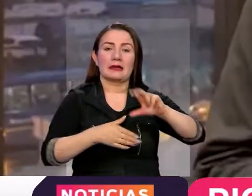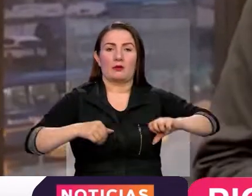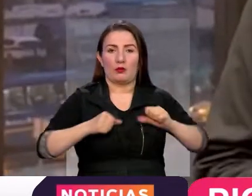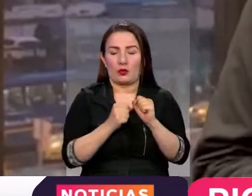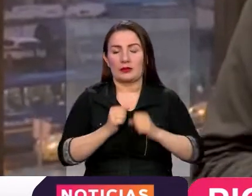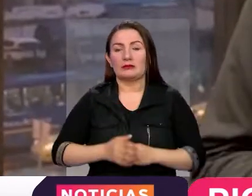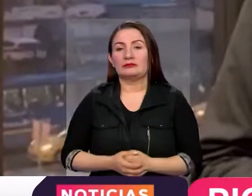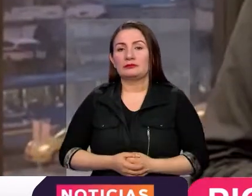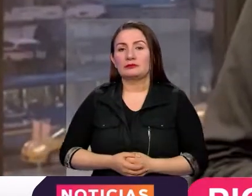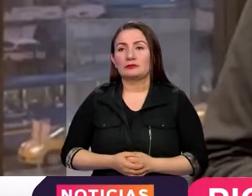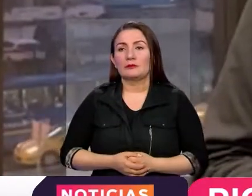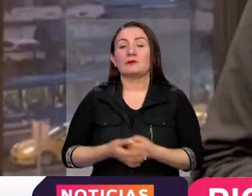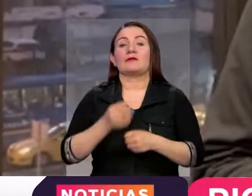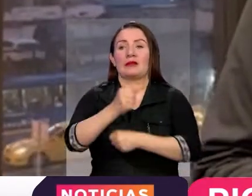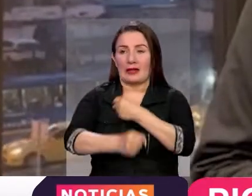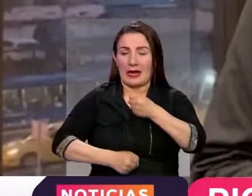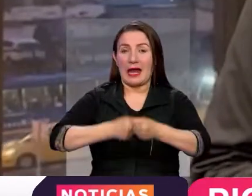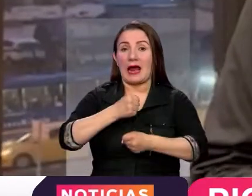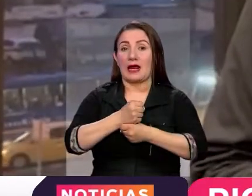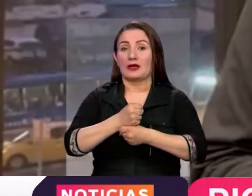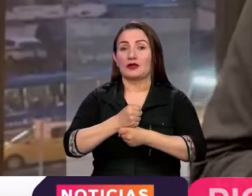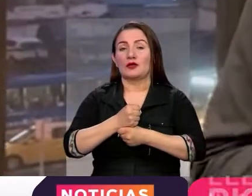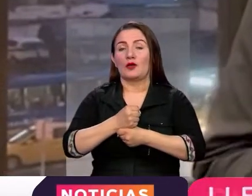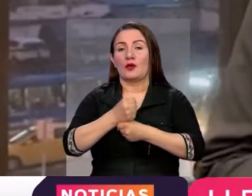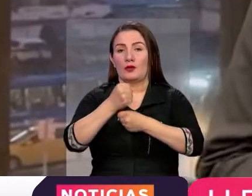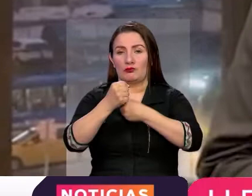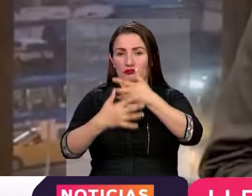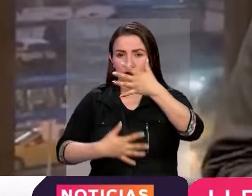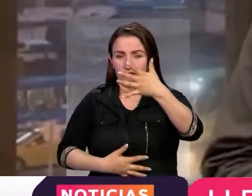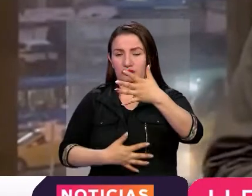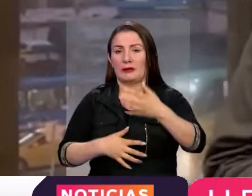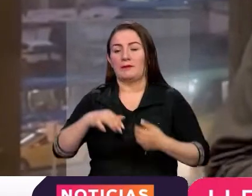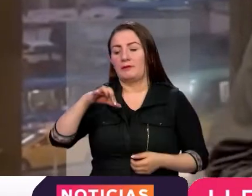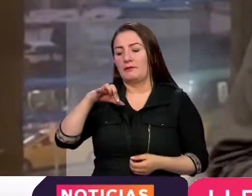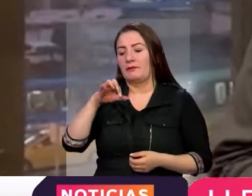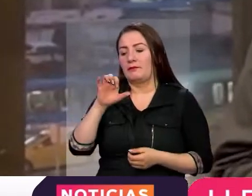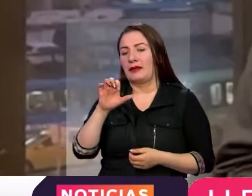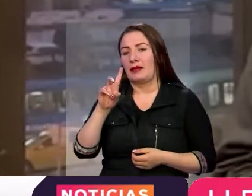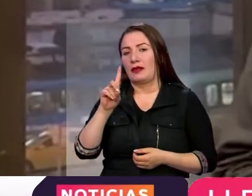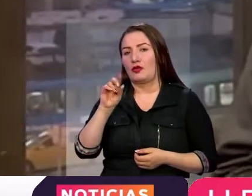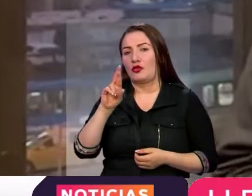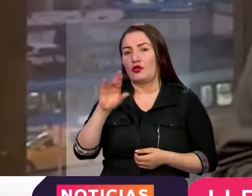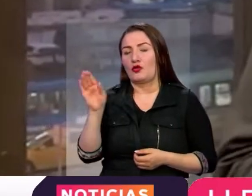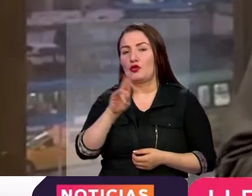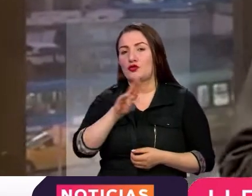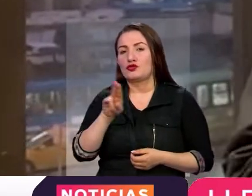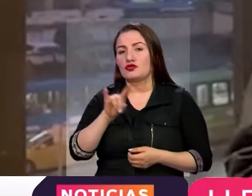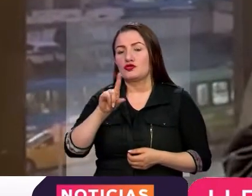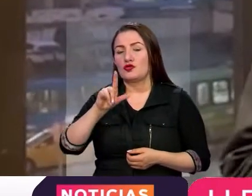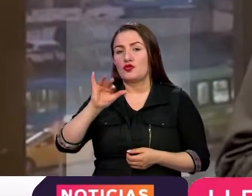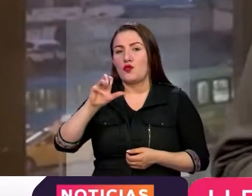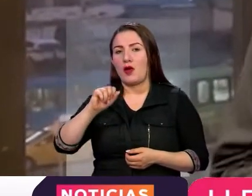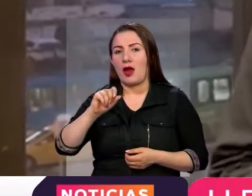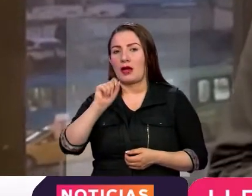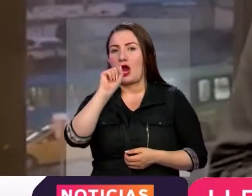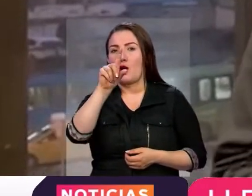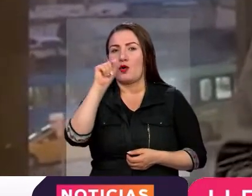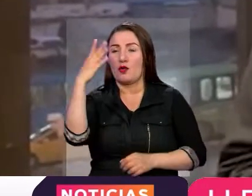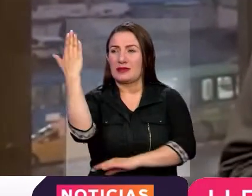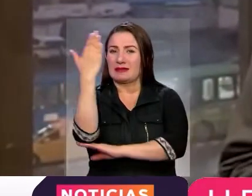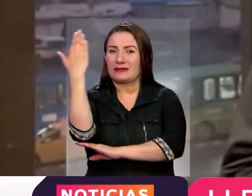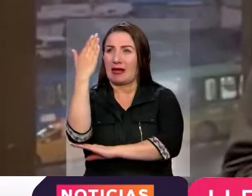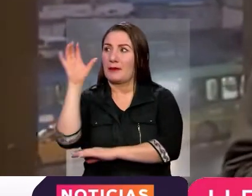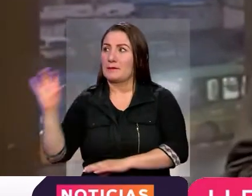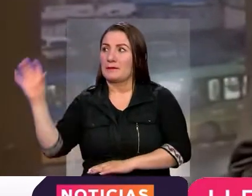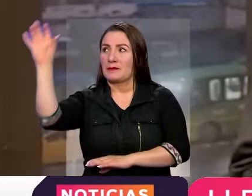Bogotá. Este año presenta una curaduría de Pedro Adrián Zuluaga, que está integrada por 11 largometrajes de 13 países